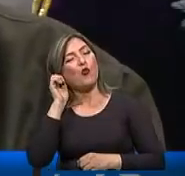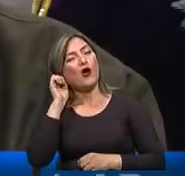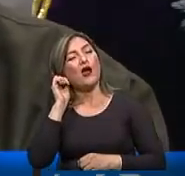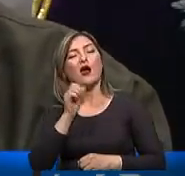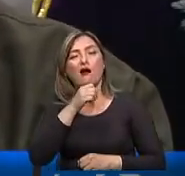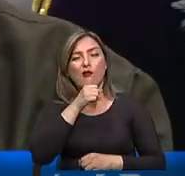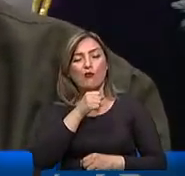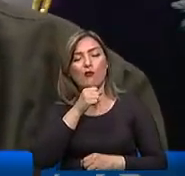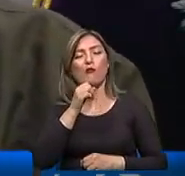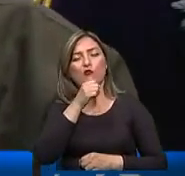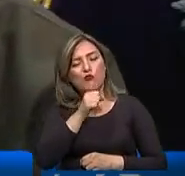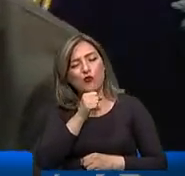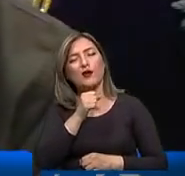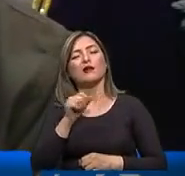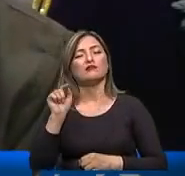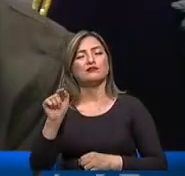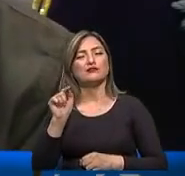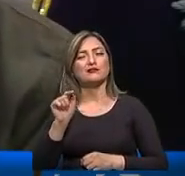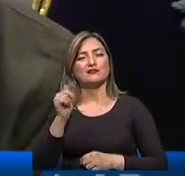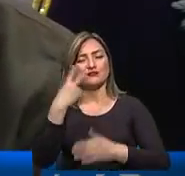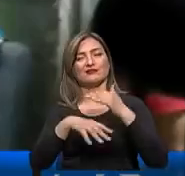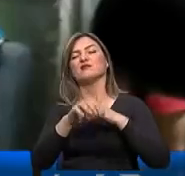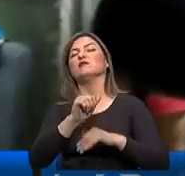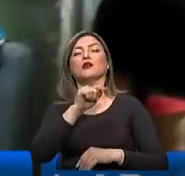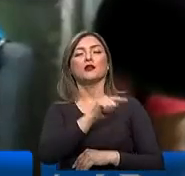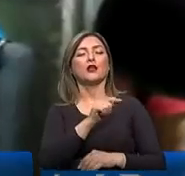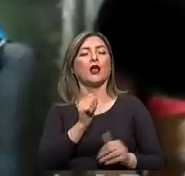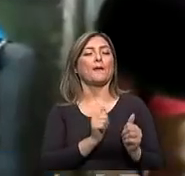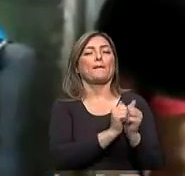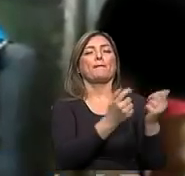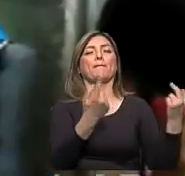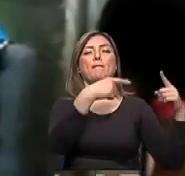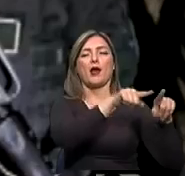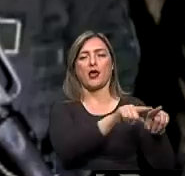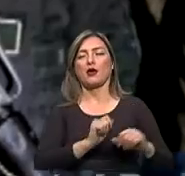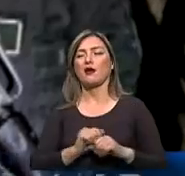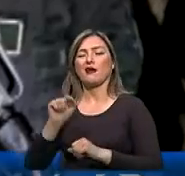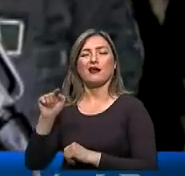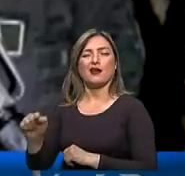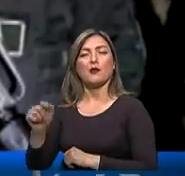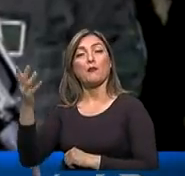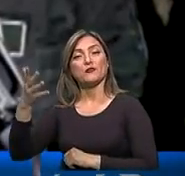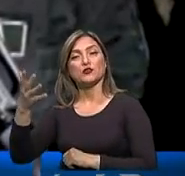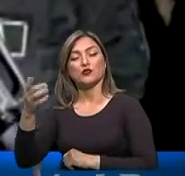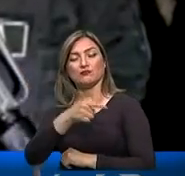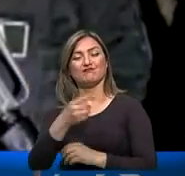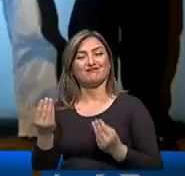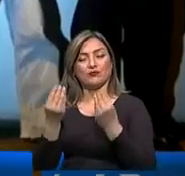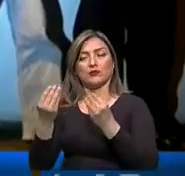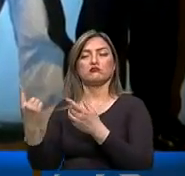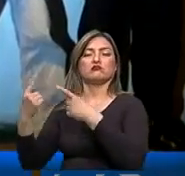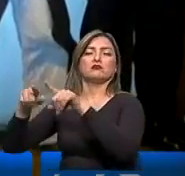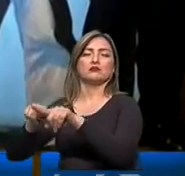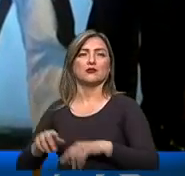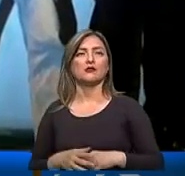sido también conviviente de una profesora del adolescente. Los tres son ecuatorianos y serán procesados por delito de trata de